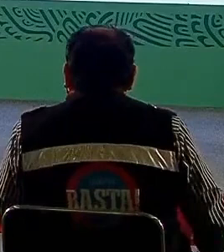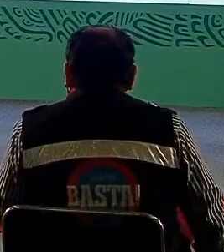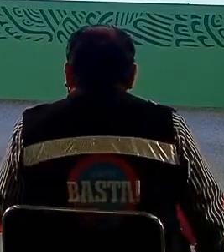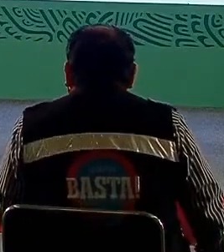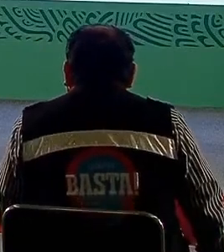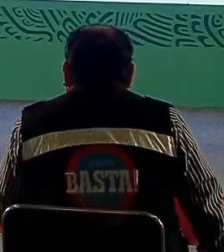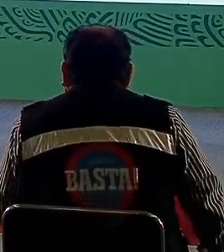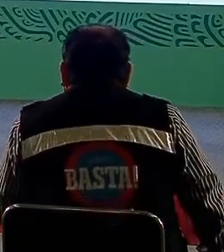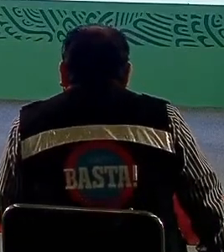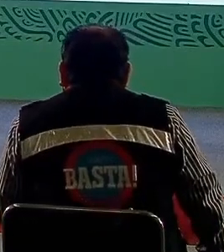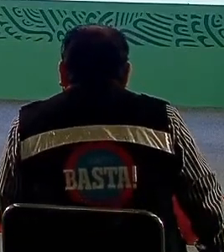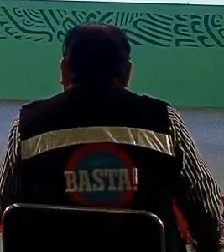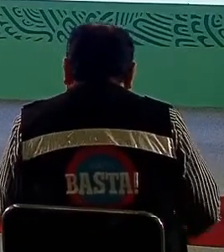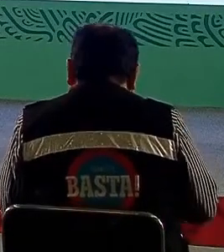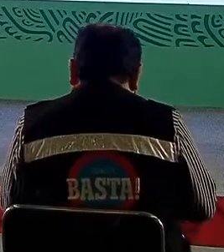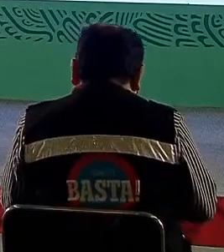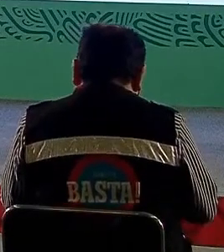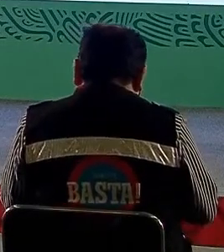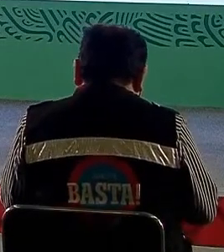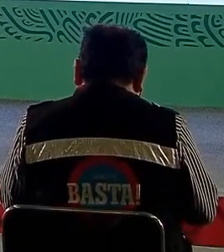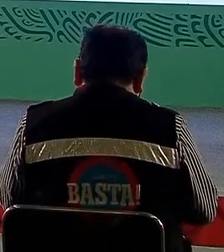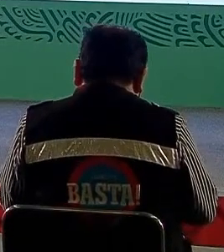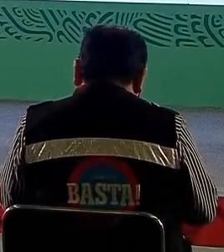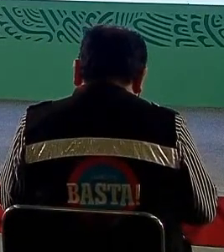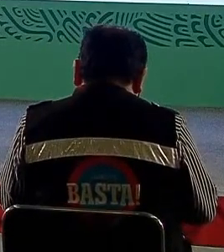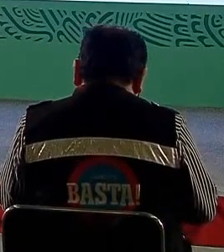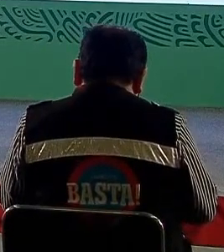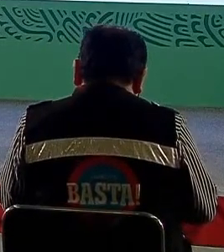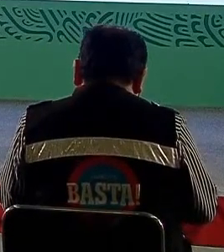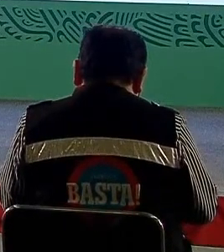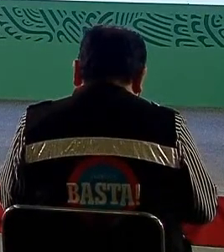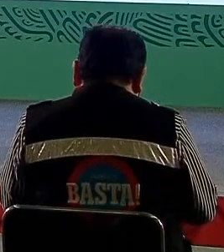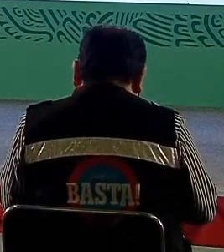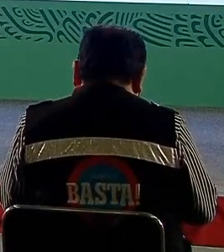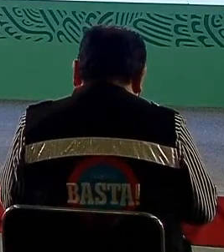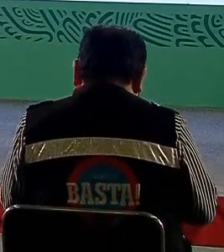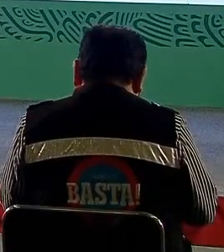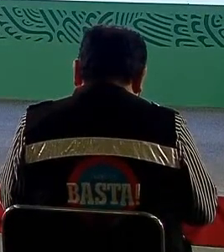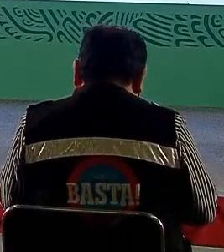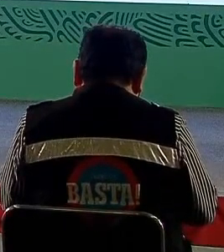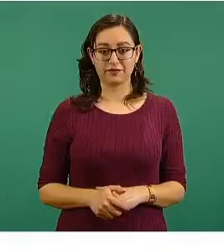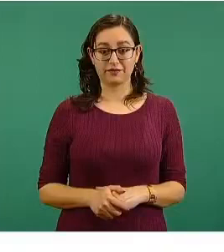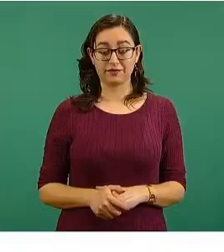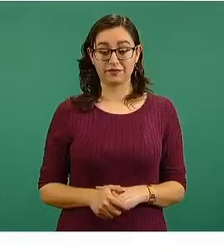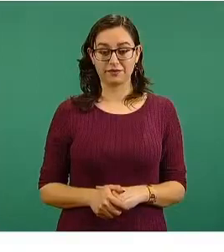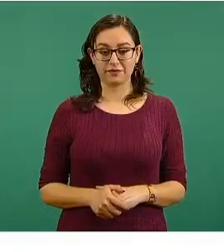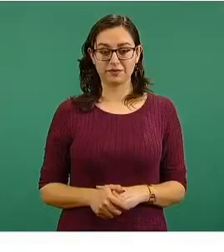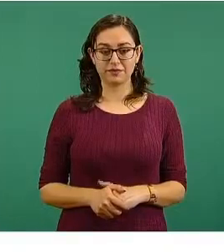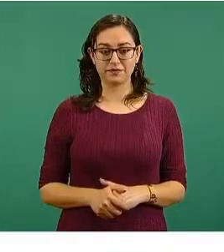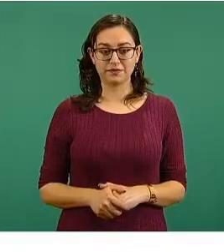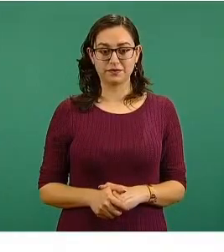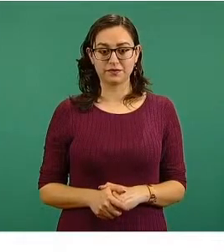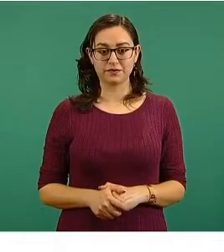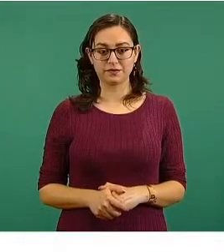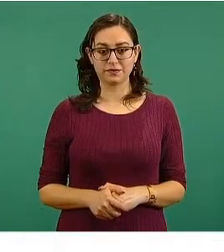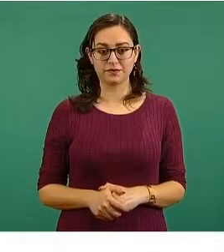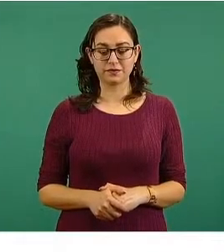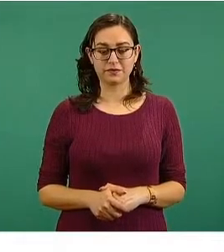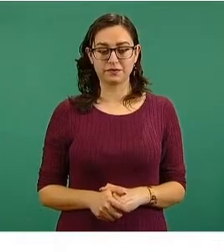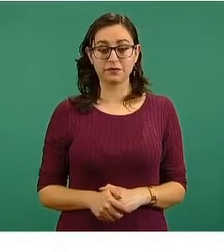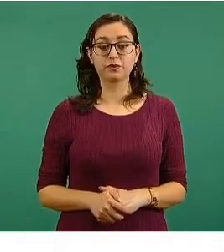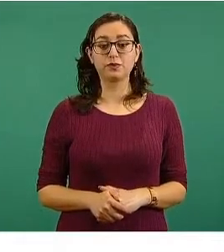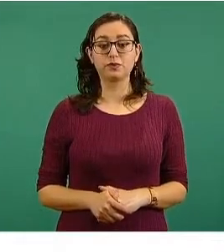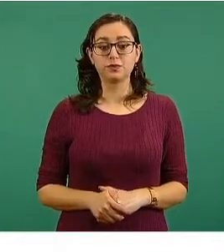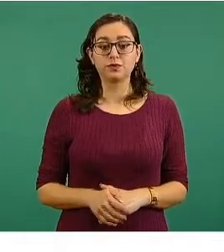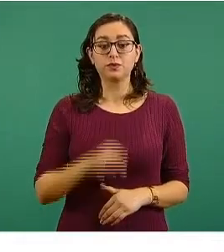de 16 a 32, están más pegados al rojo que más pegados al amarillo. Esto